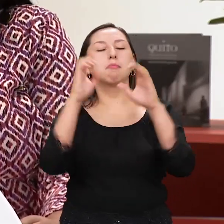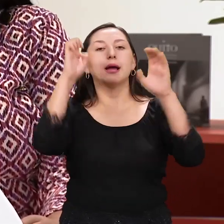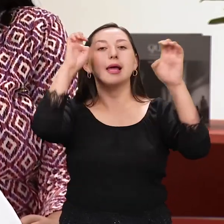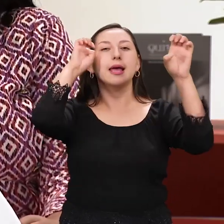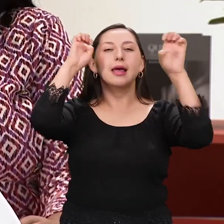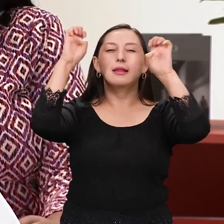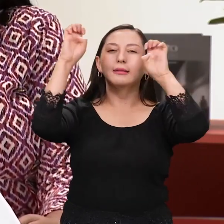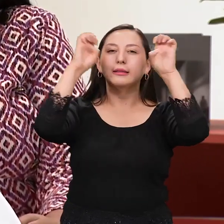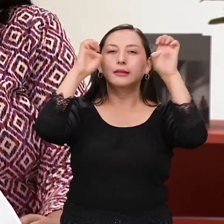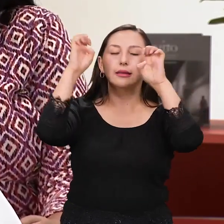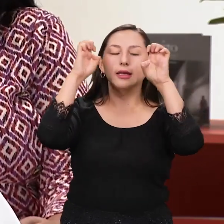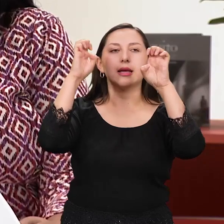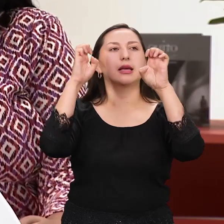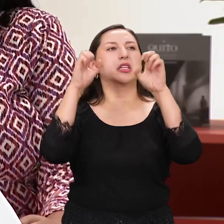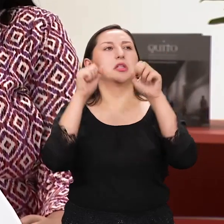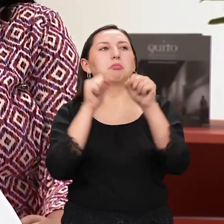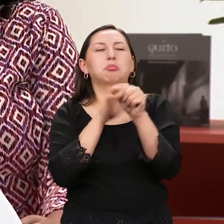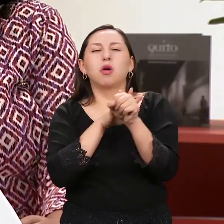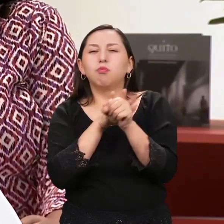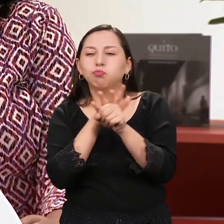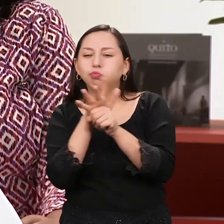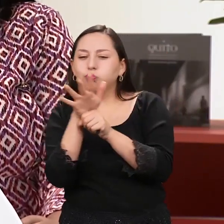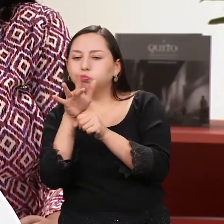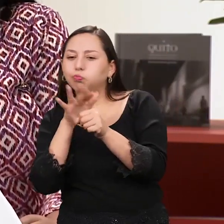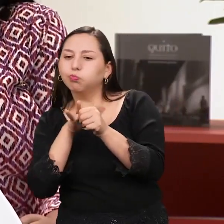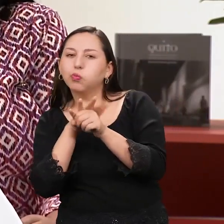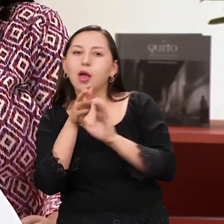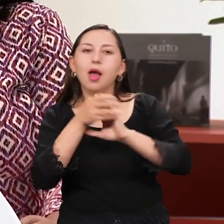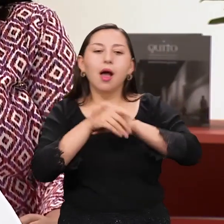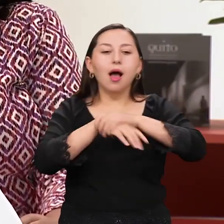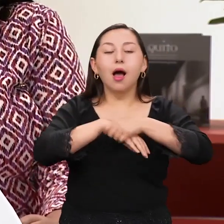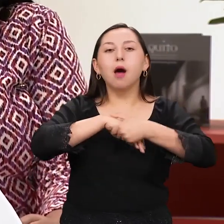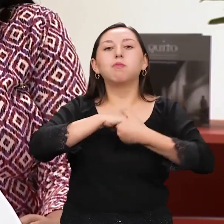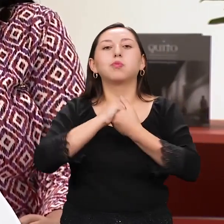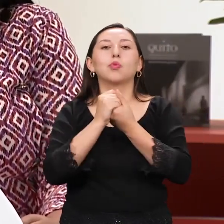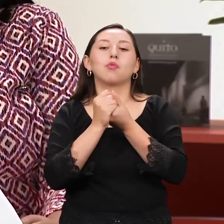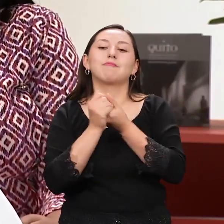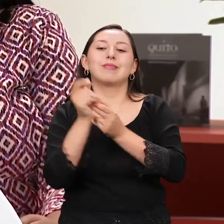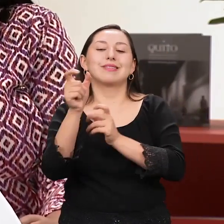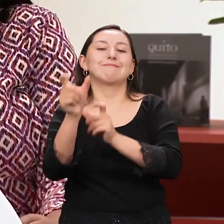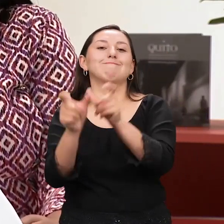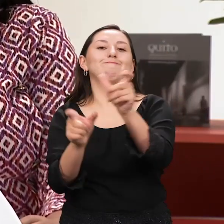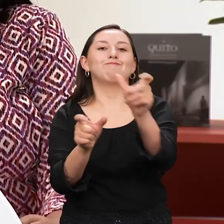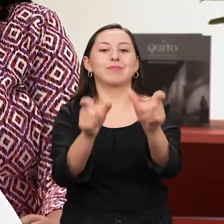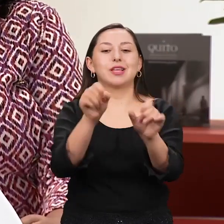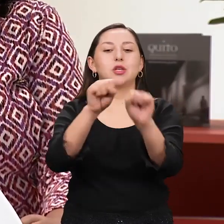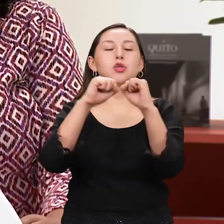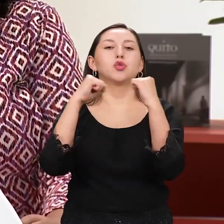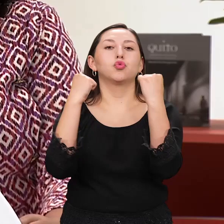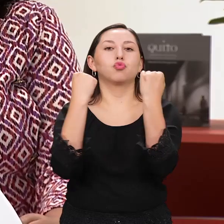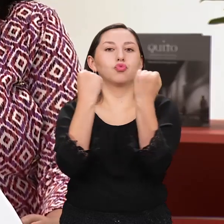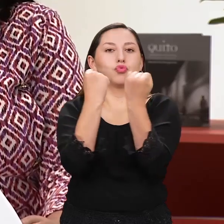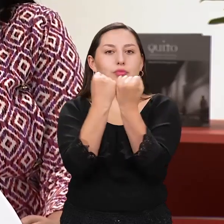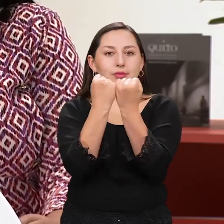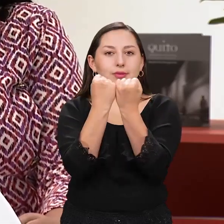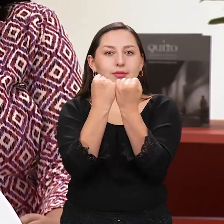de teatralización, de dramaturgia, de una manera excesiva, de alguna manera también renuncias a la posibilidad de discutir